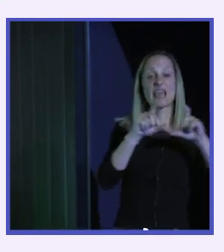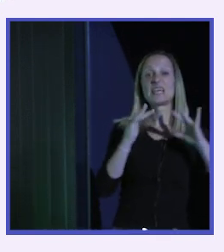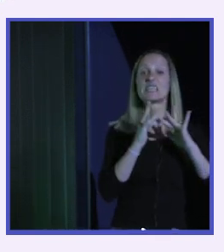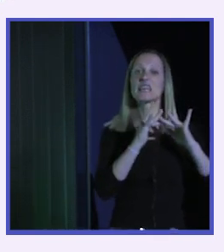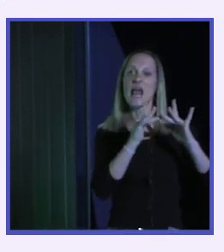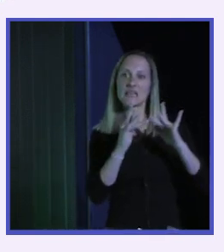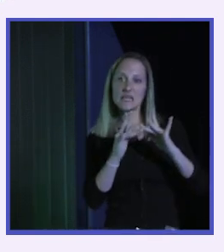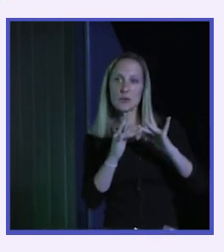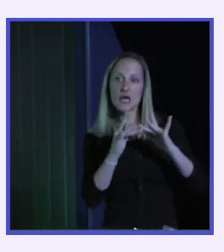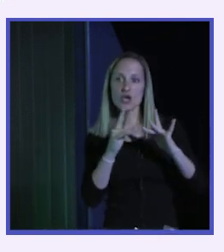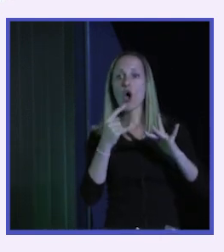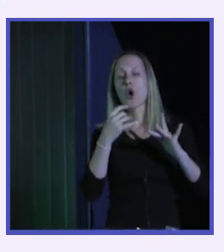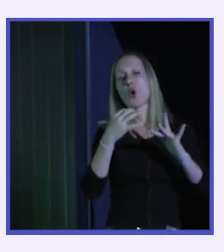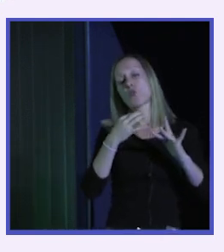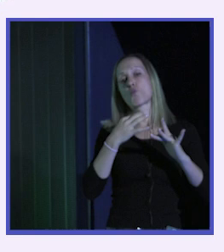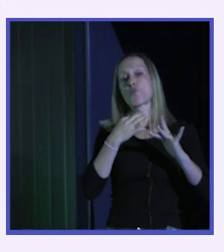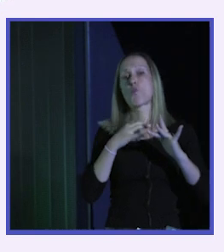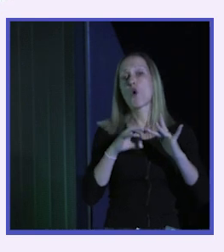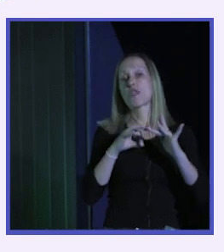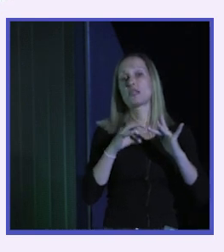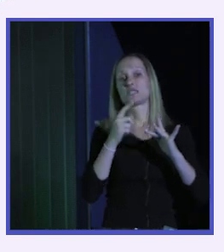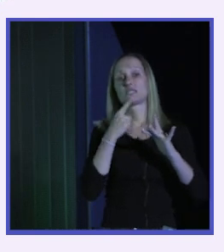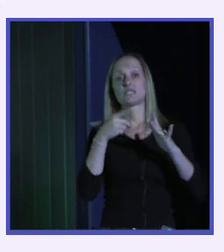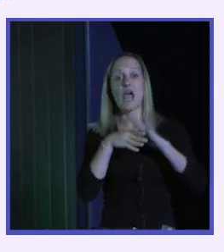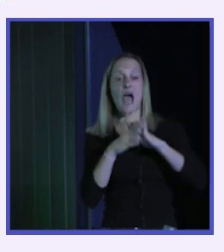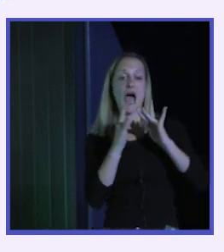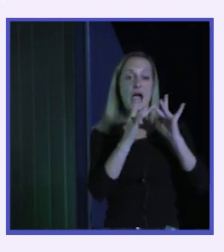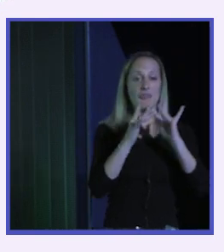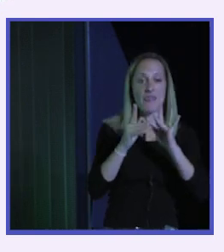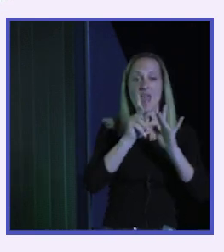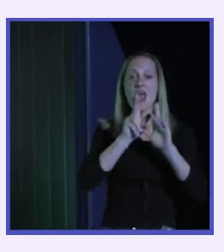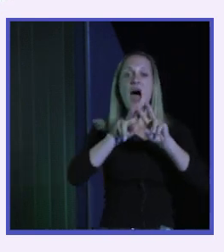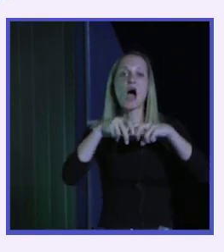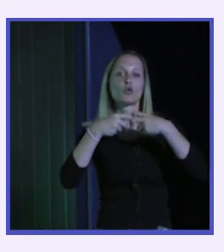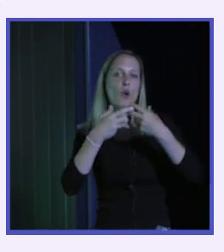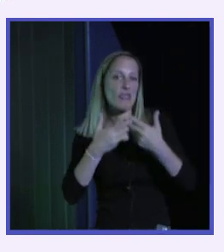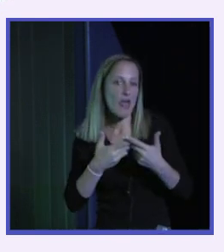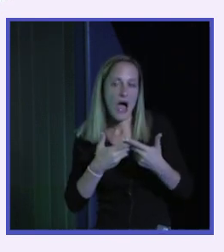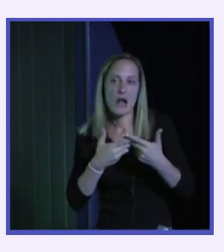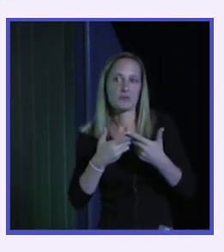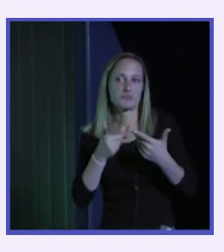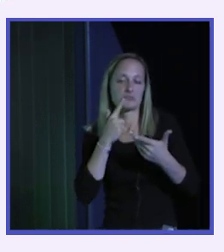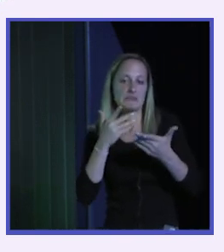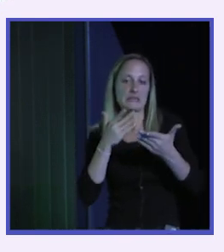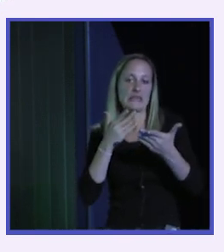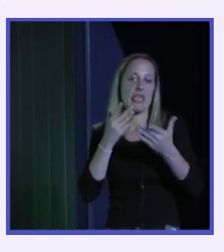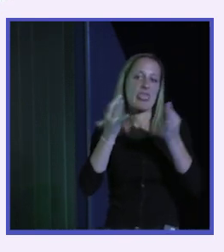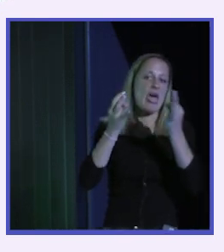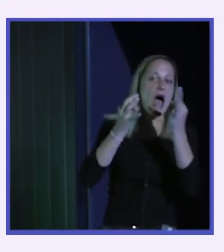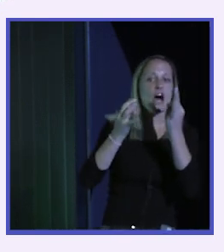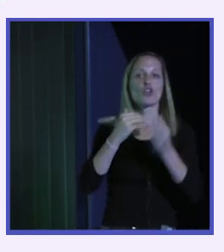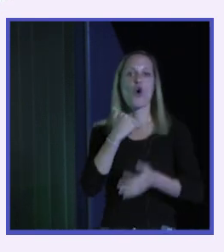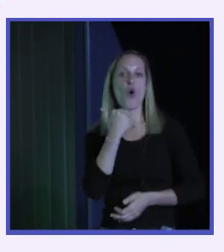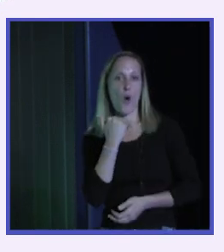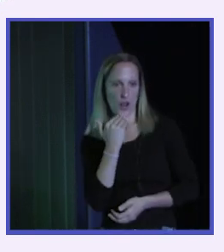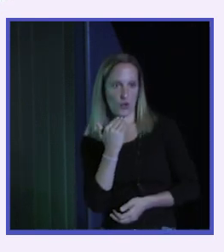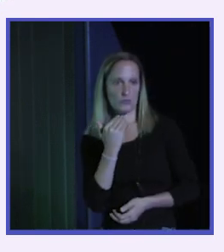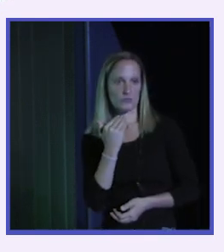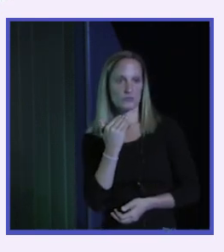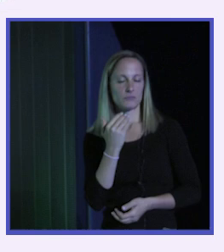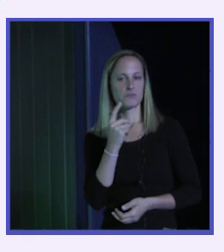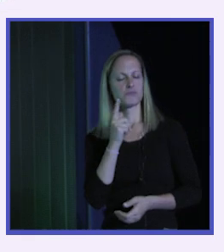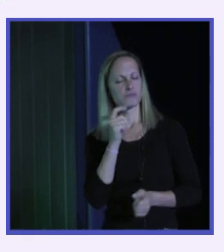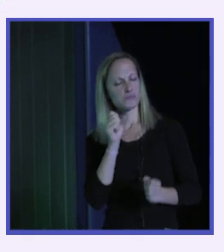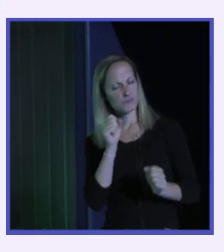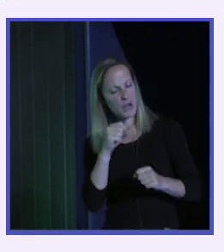puedes hacer acciones sobre las acciones, pues actualizar el stock o actualizar algún dato. Vale, está muy bien, me